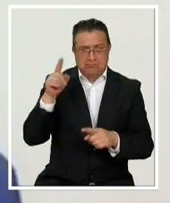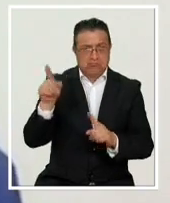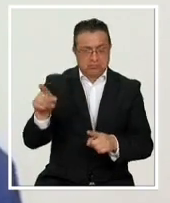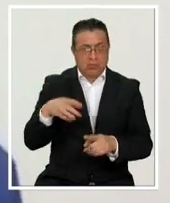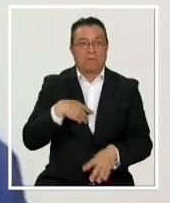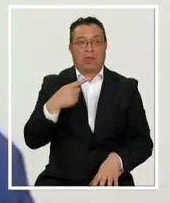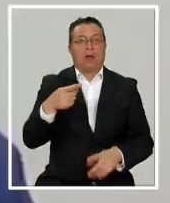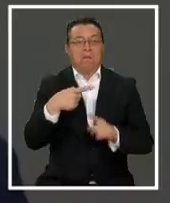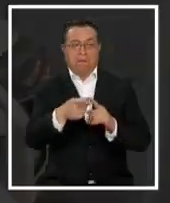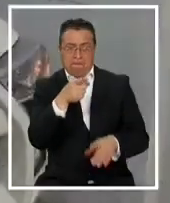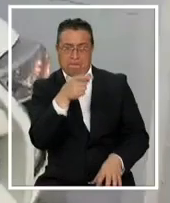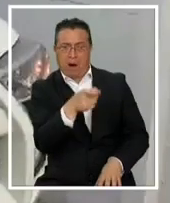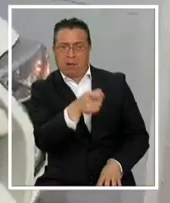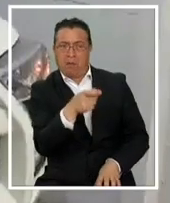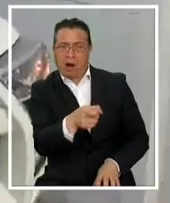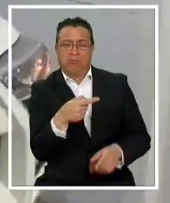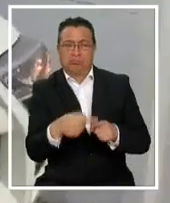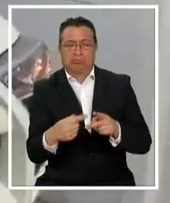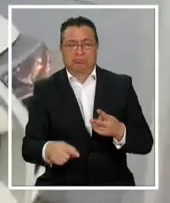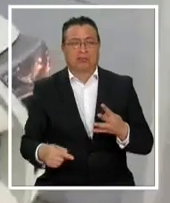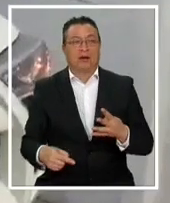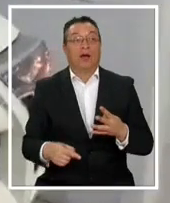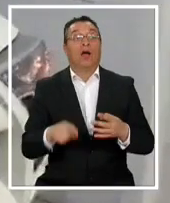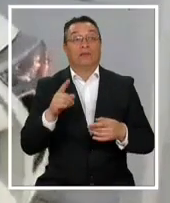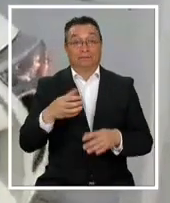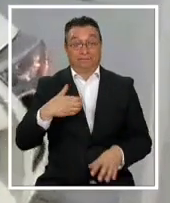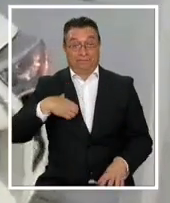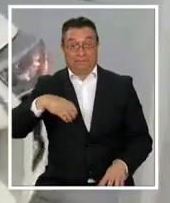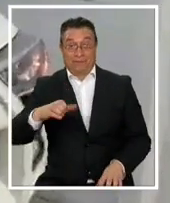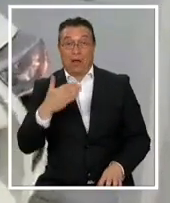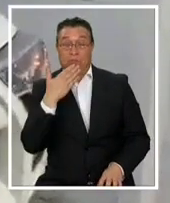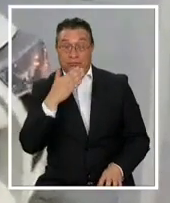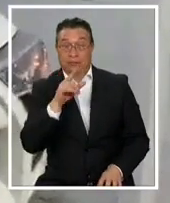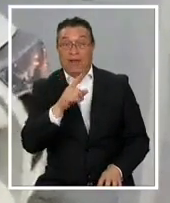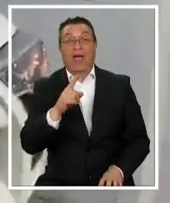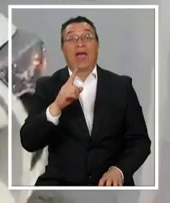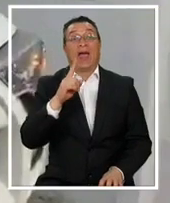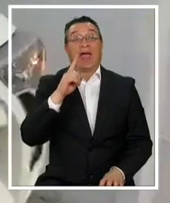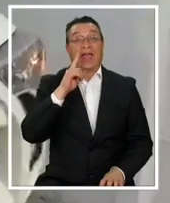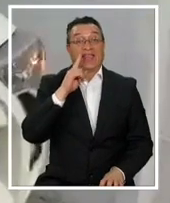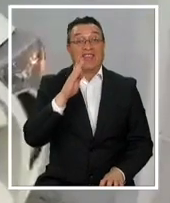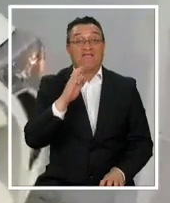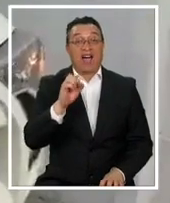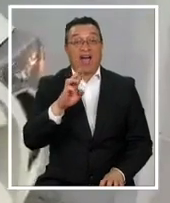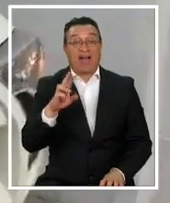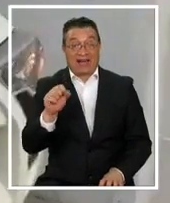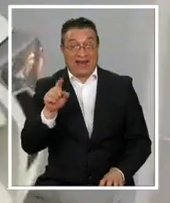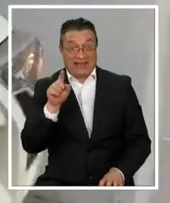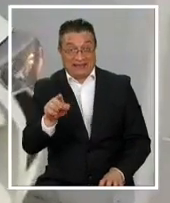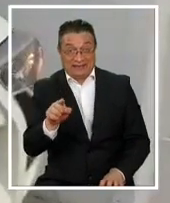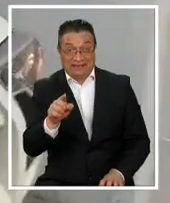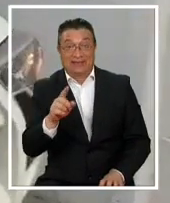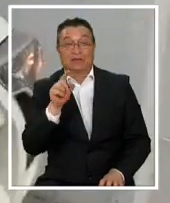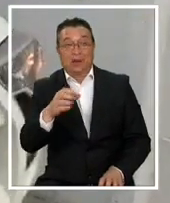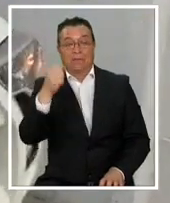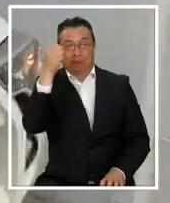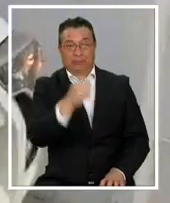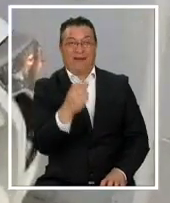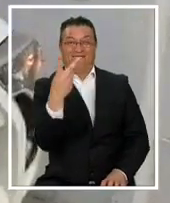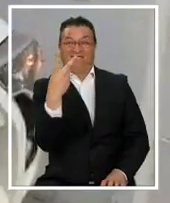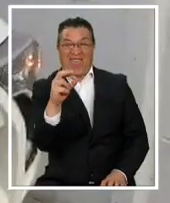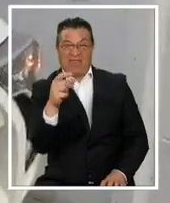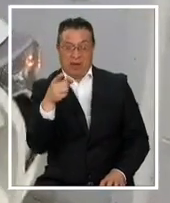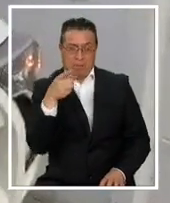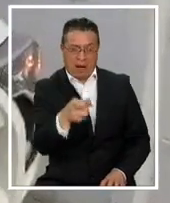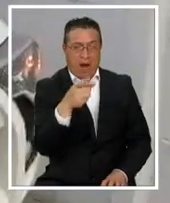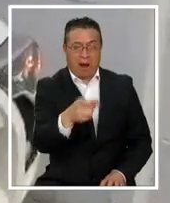le efectuó diversos disparos. Según la brigada de homicidios, Israel Ibarra, alias El Isra, habría asesinado de 20